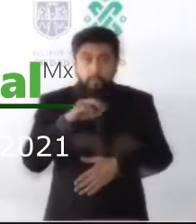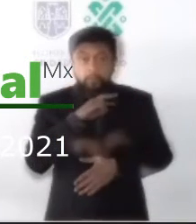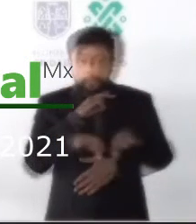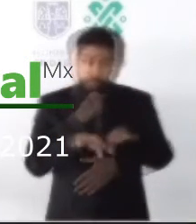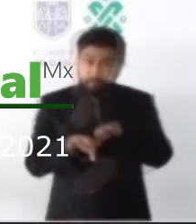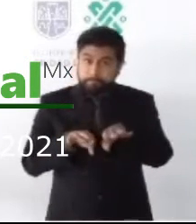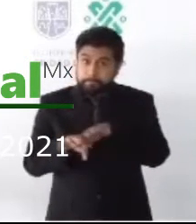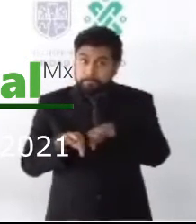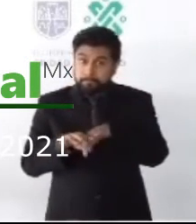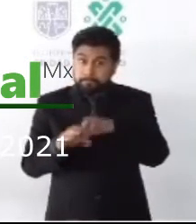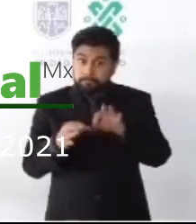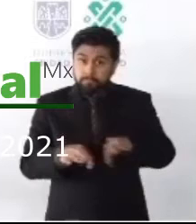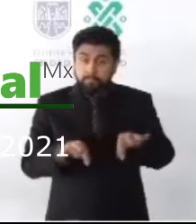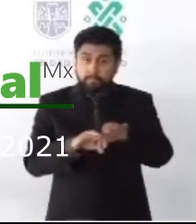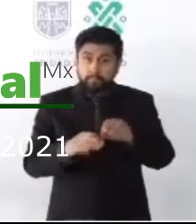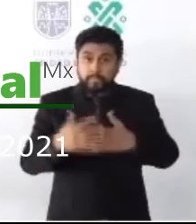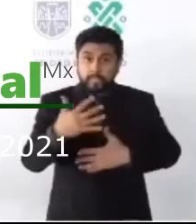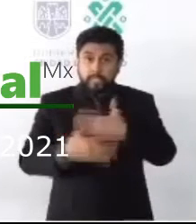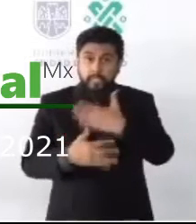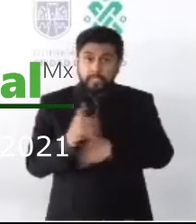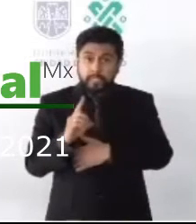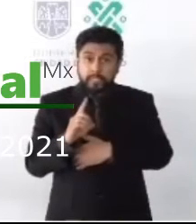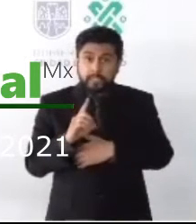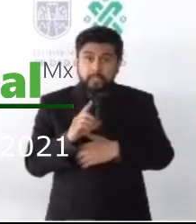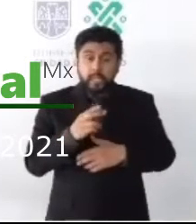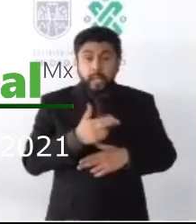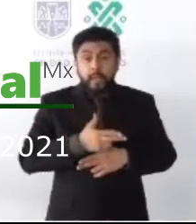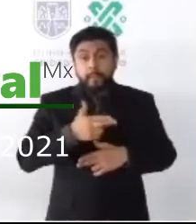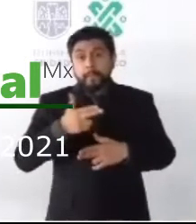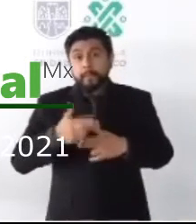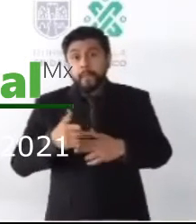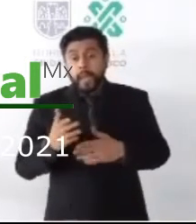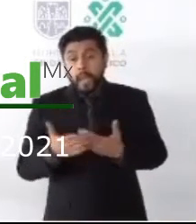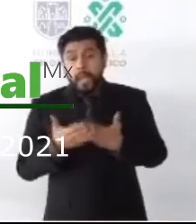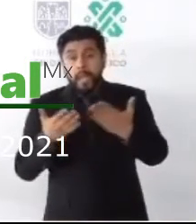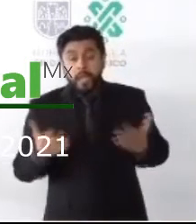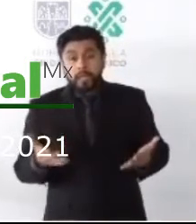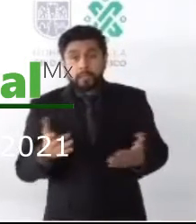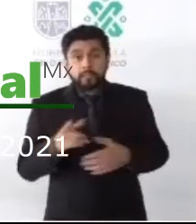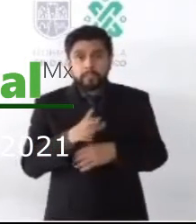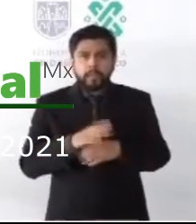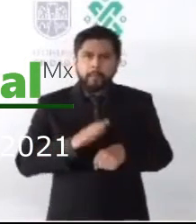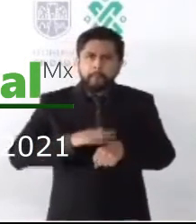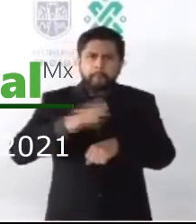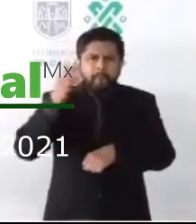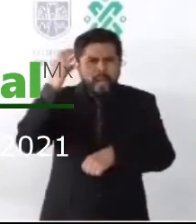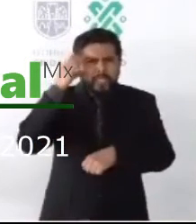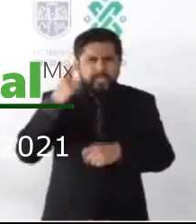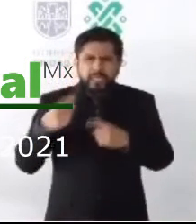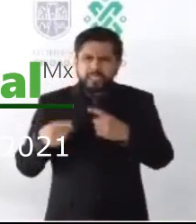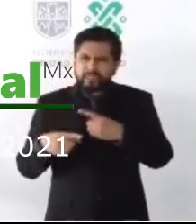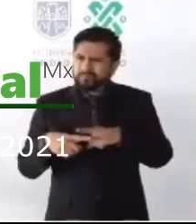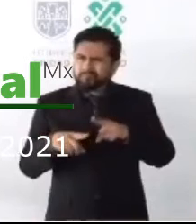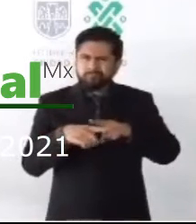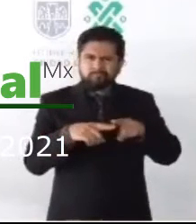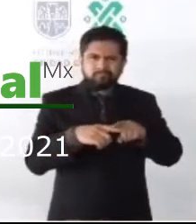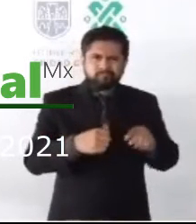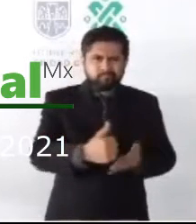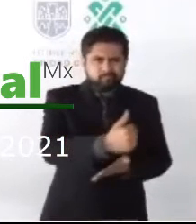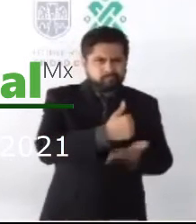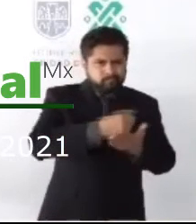ocupa. Del 15 de diciembre a la fecha son cerca de 3.000 camas más que están atendiendo pacientes COVID en toda la zona